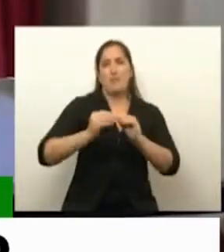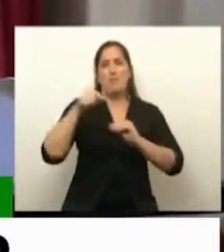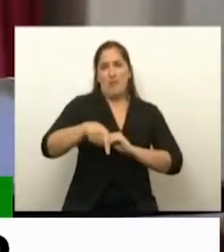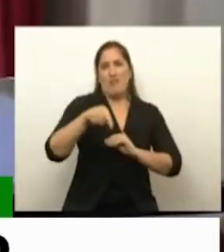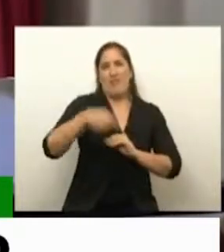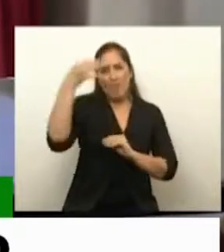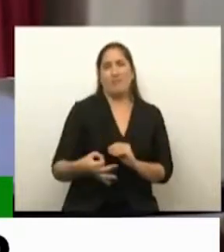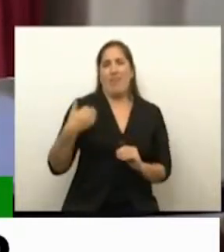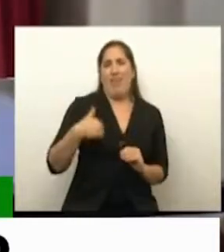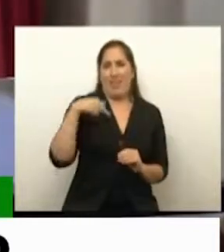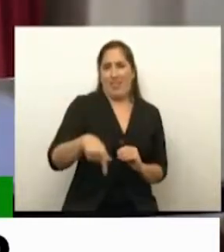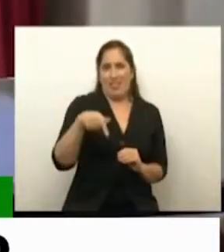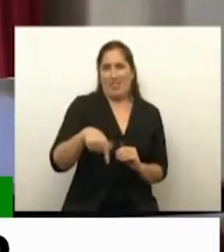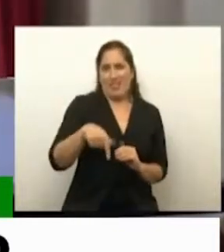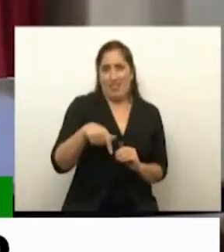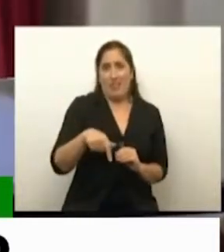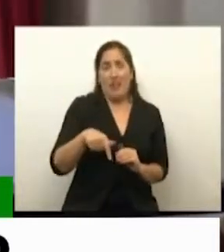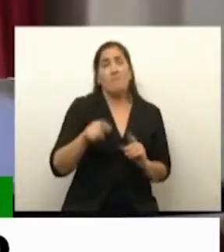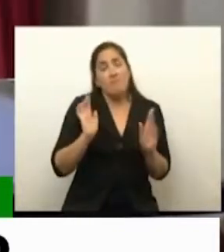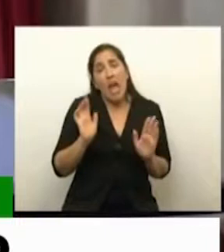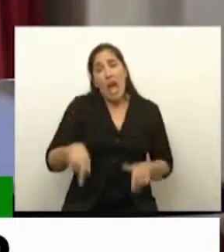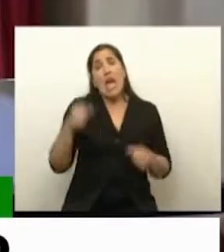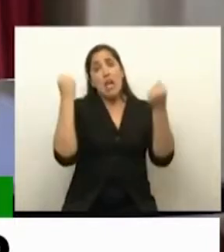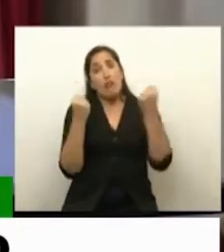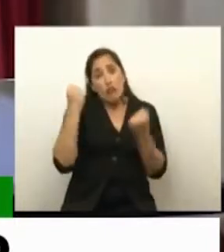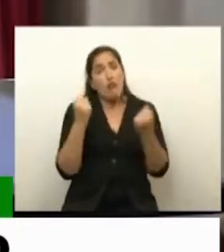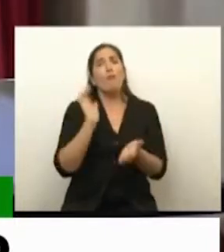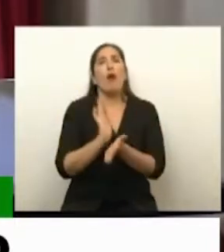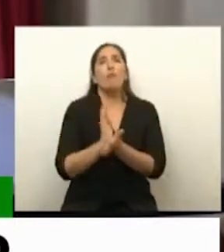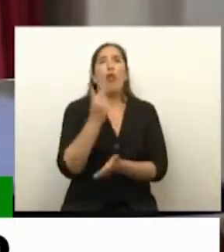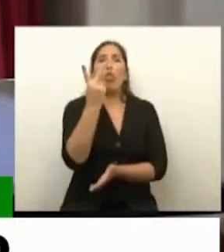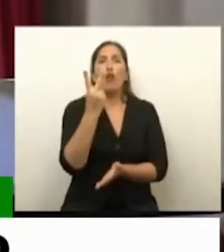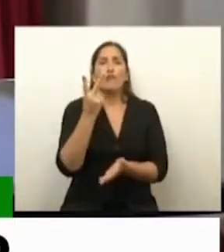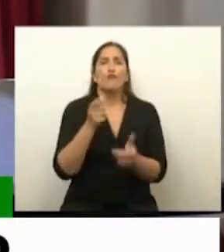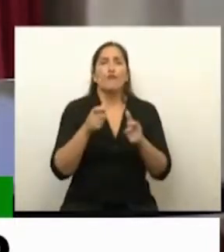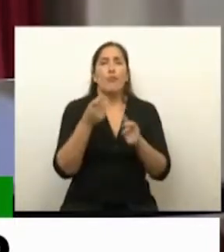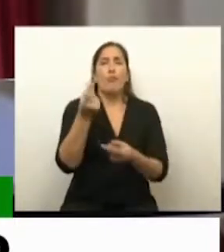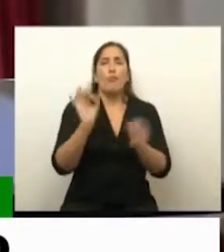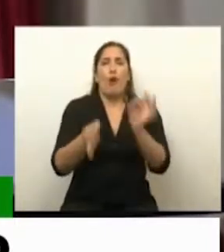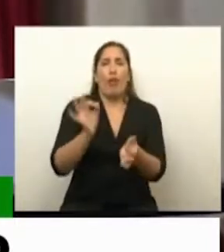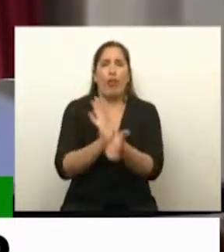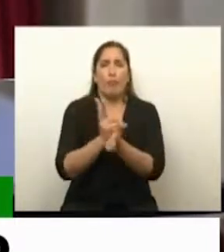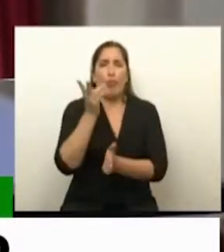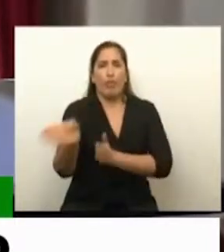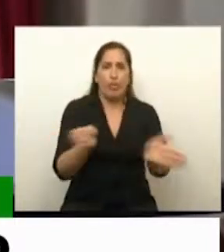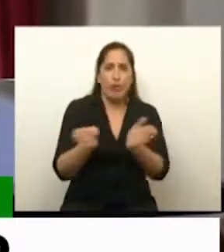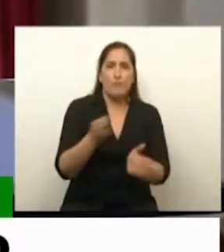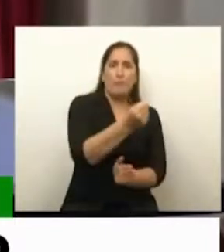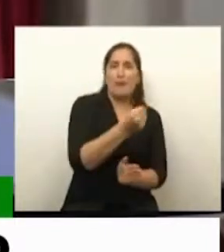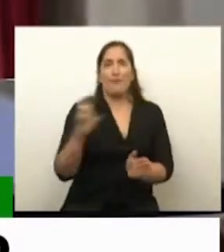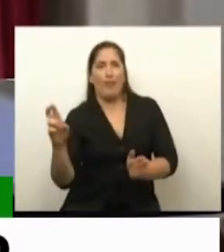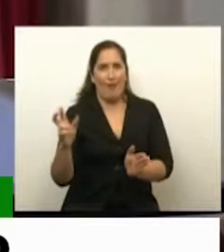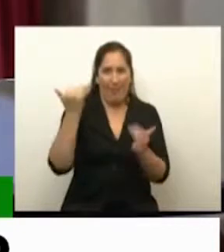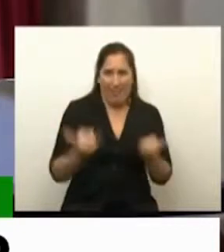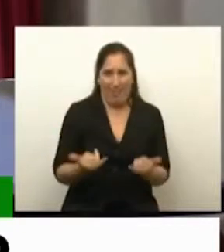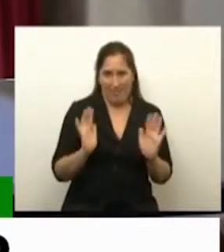que tiene la Argentina, además de una economía bimonetaria, sumado además a una falta